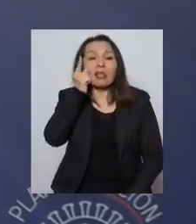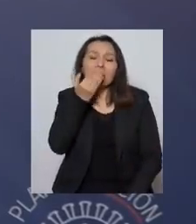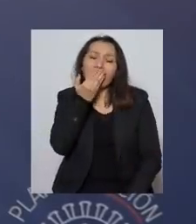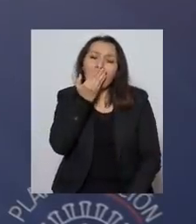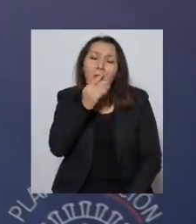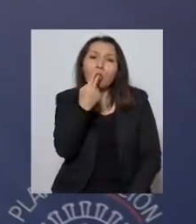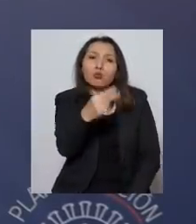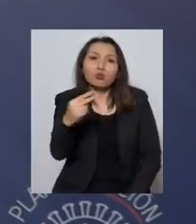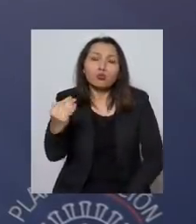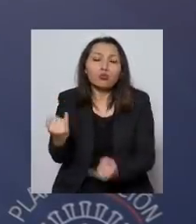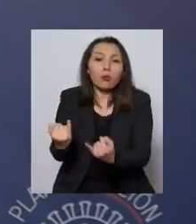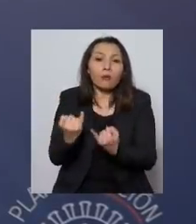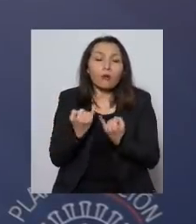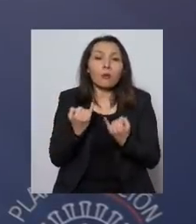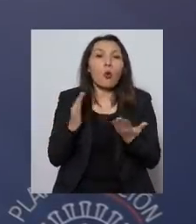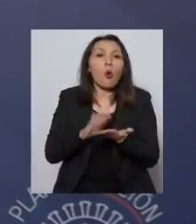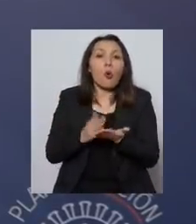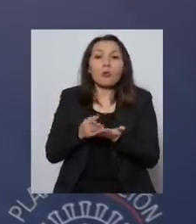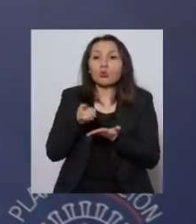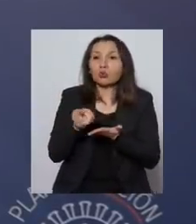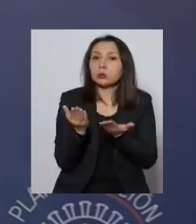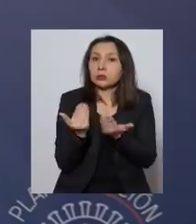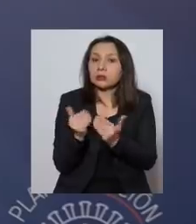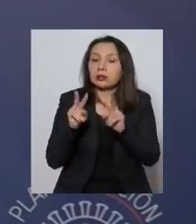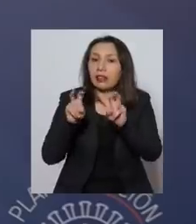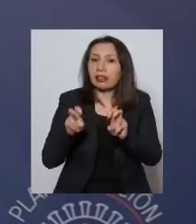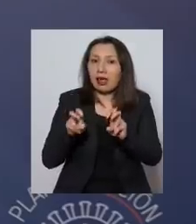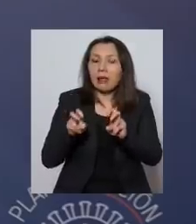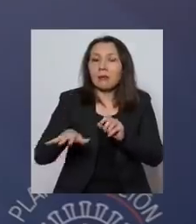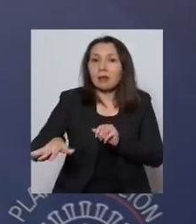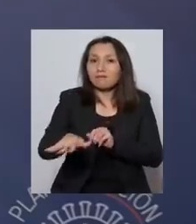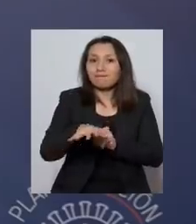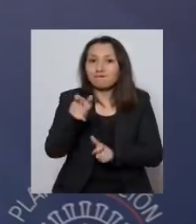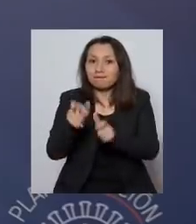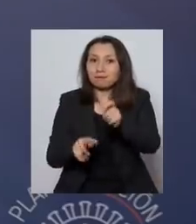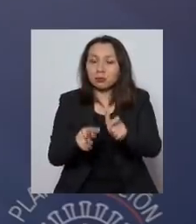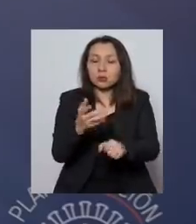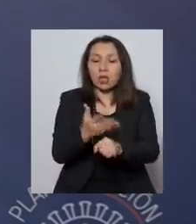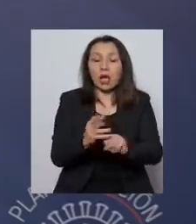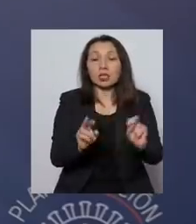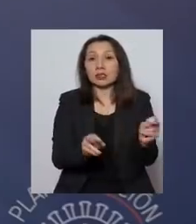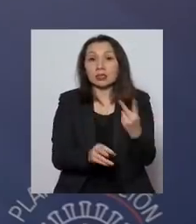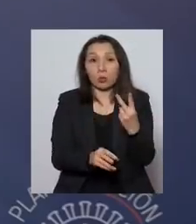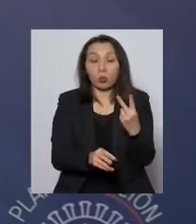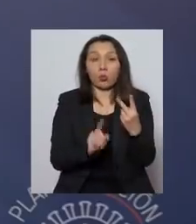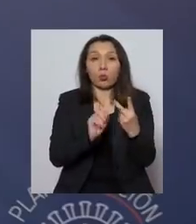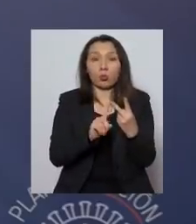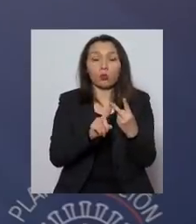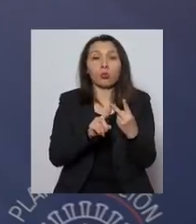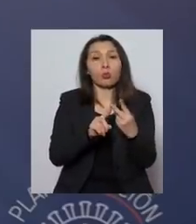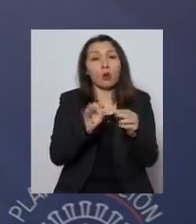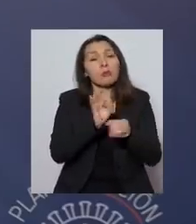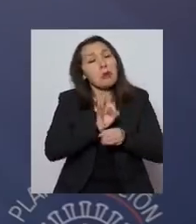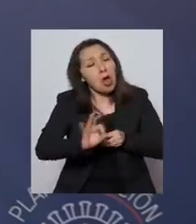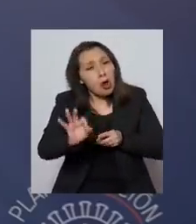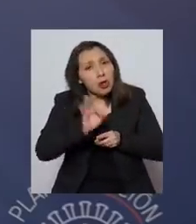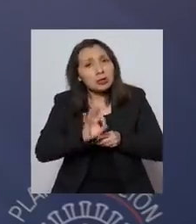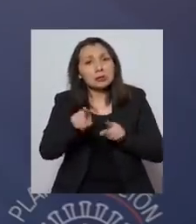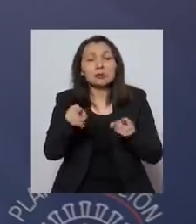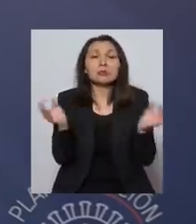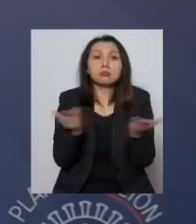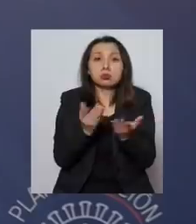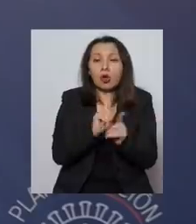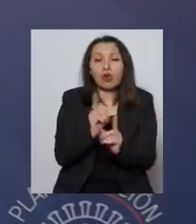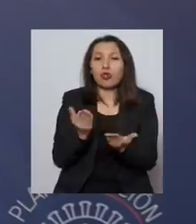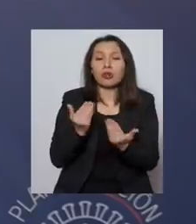de mejor forma la necesidad social que existe. Dos, la segunda sugerencia es que